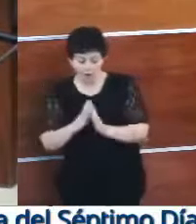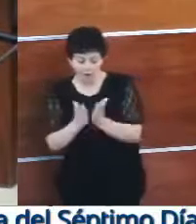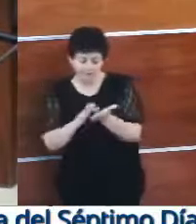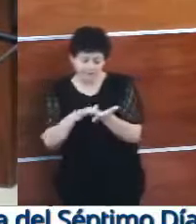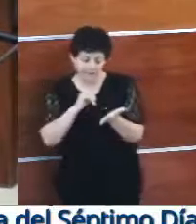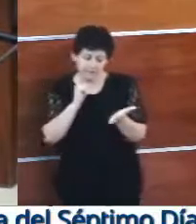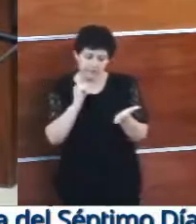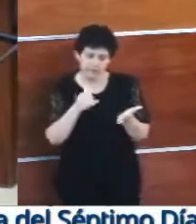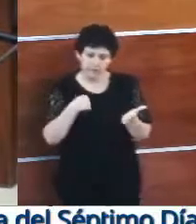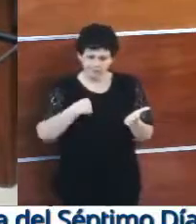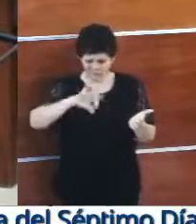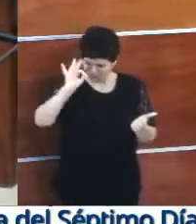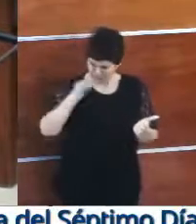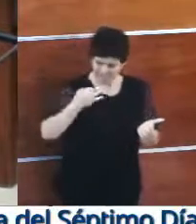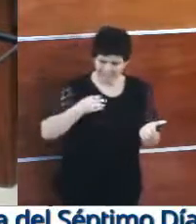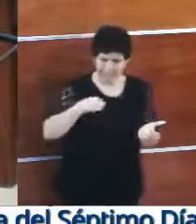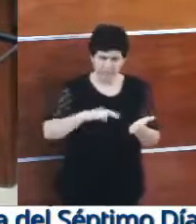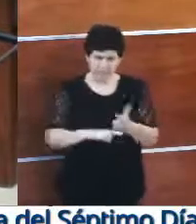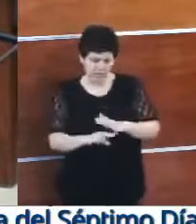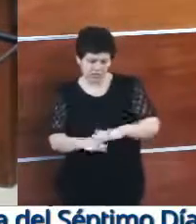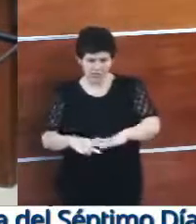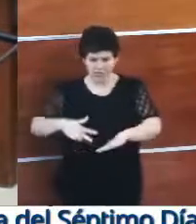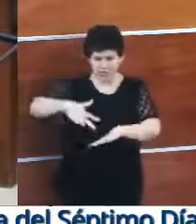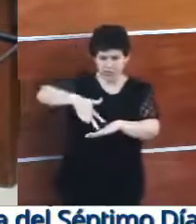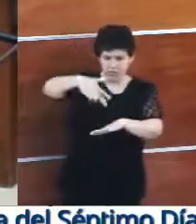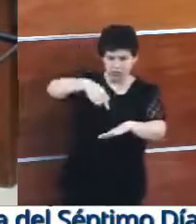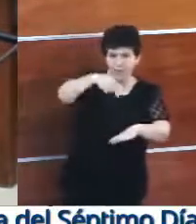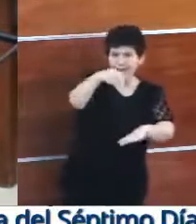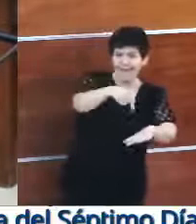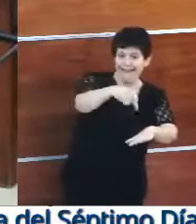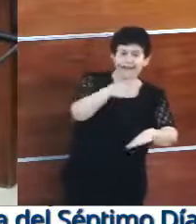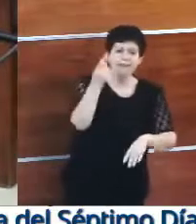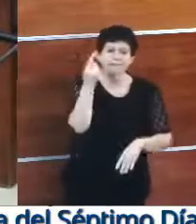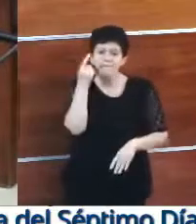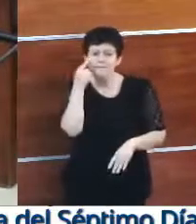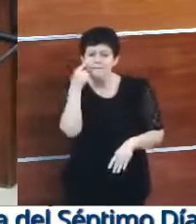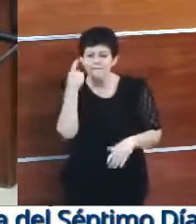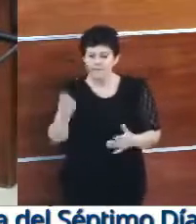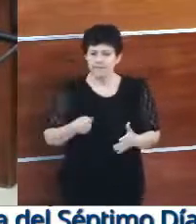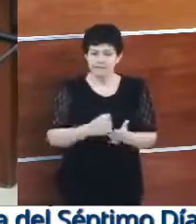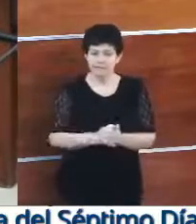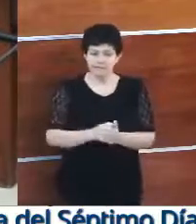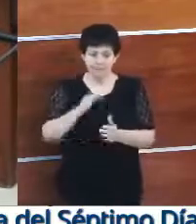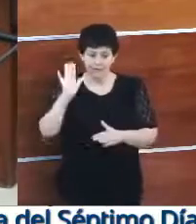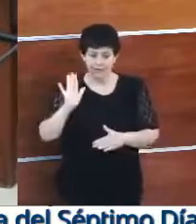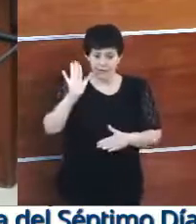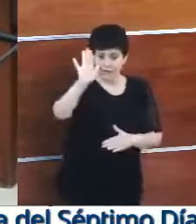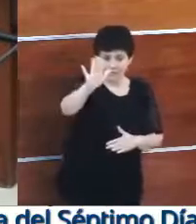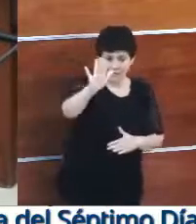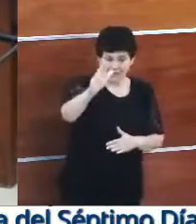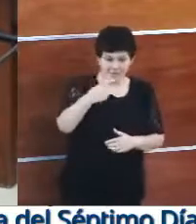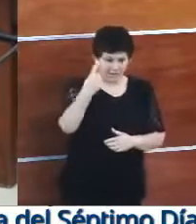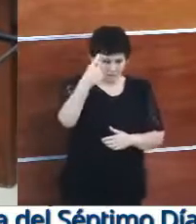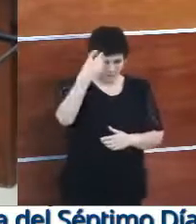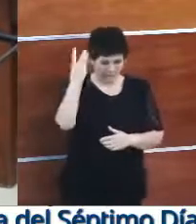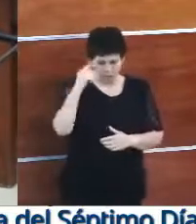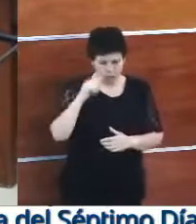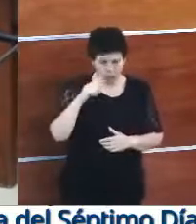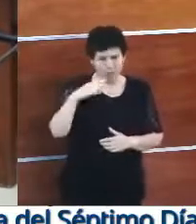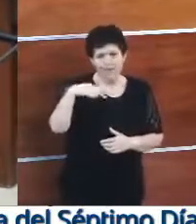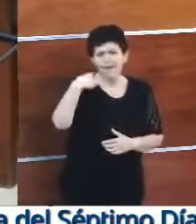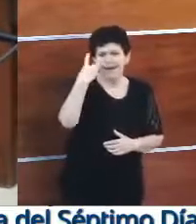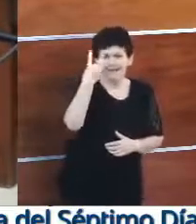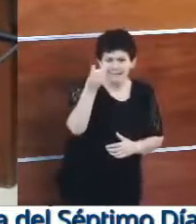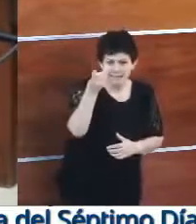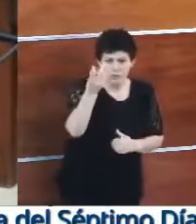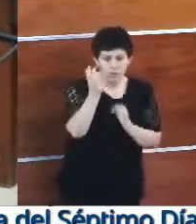mi Resucitador vive. Cuando Jesús se manifieste como Resucitador, no será en su primer venida, sino será en la ocasión de